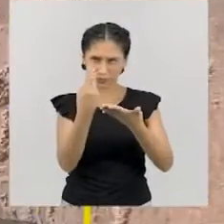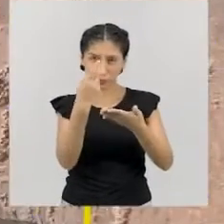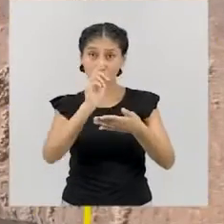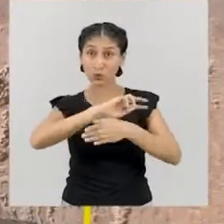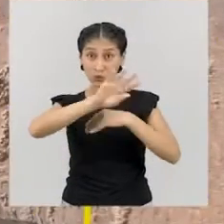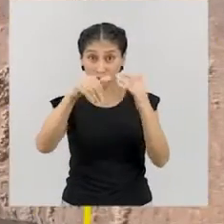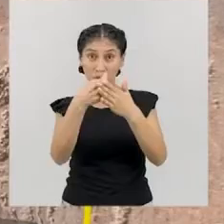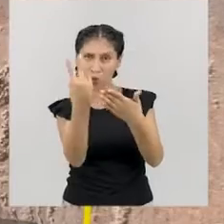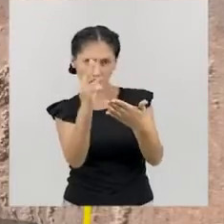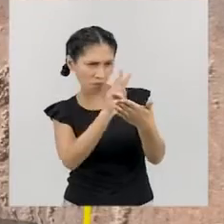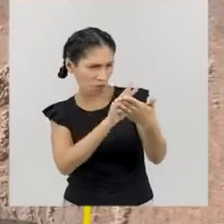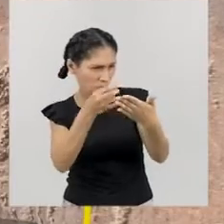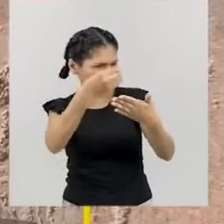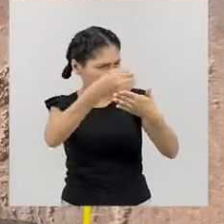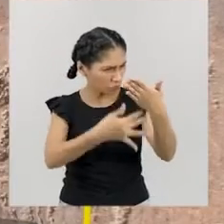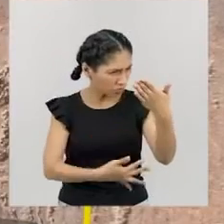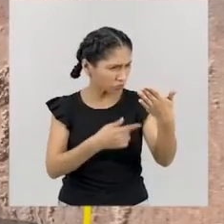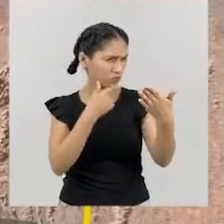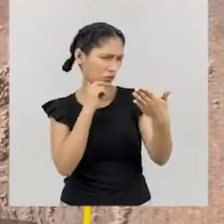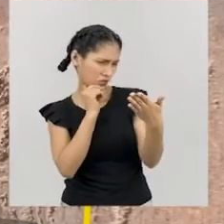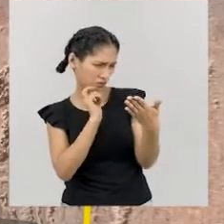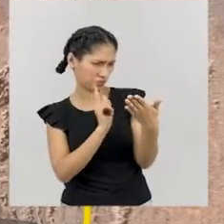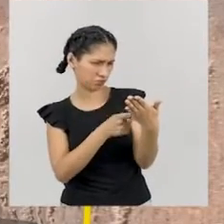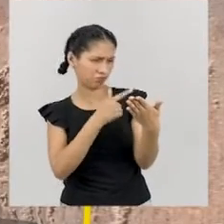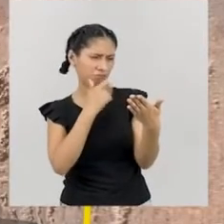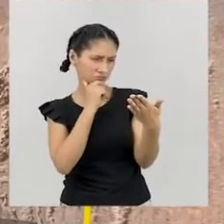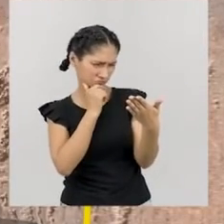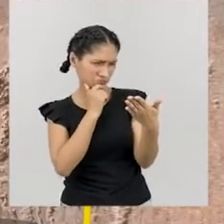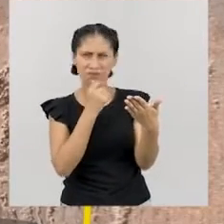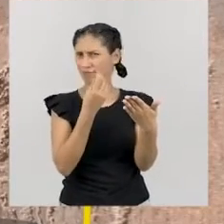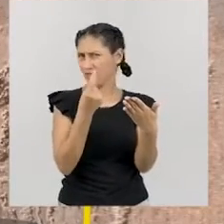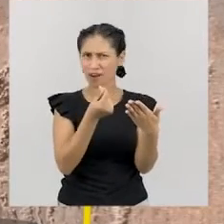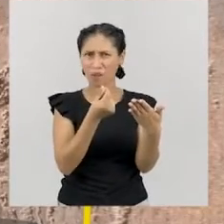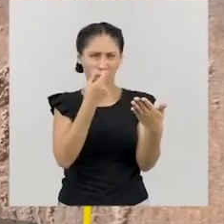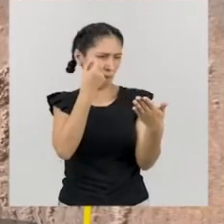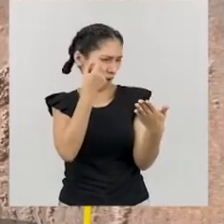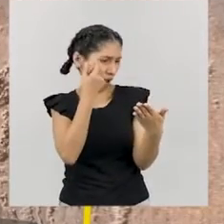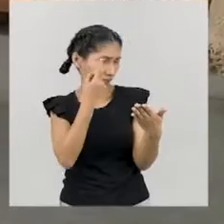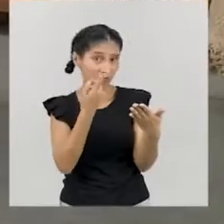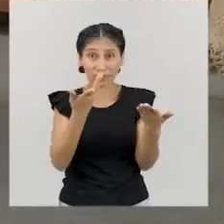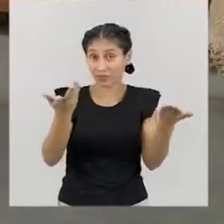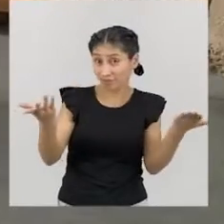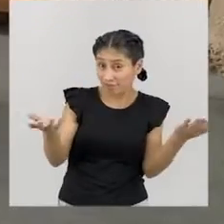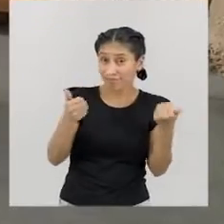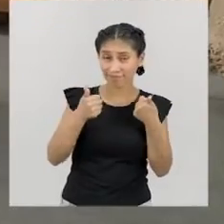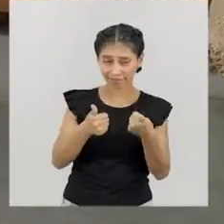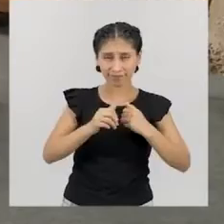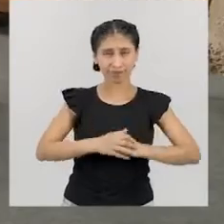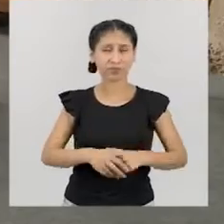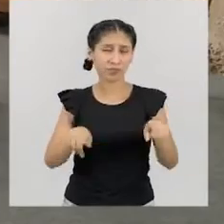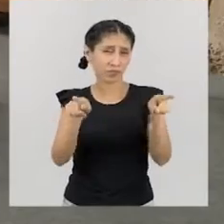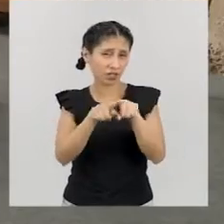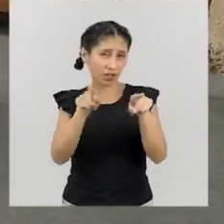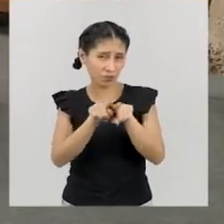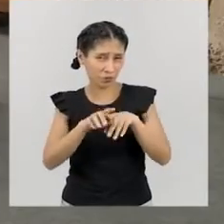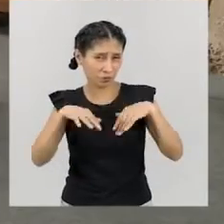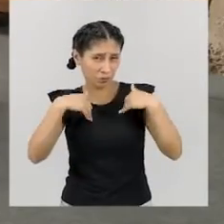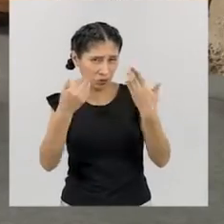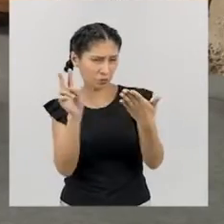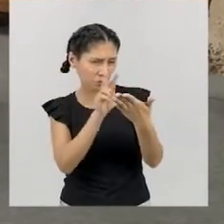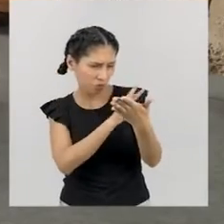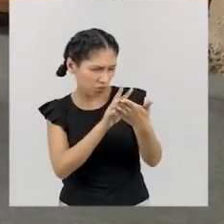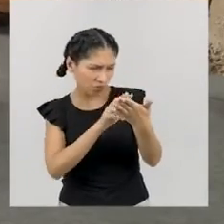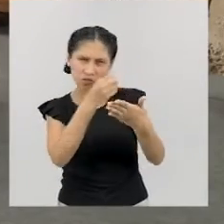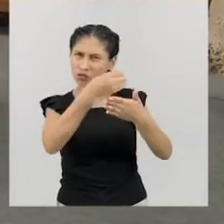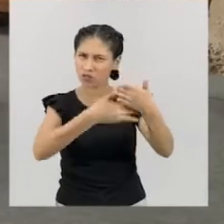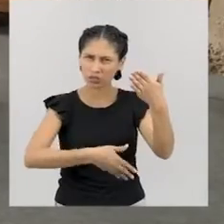un texto a simple vista, sin necesidad de leerlo, podemos también ver su estructura. Exactamente, Cori. Podemos también